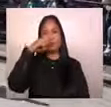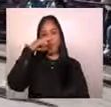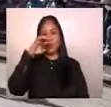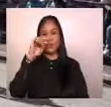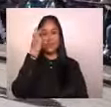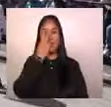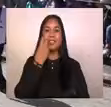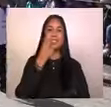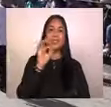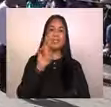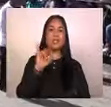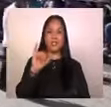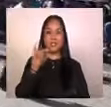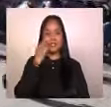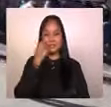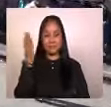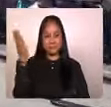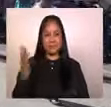Montessori.